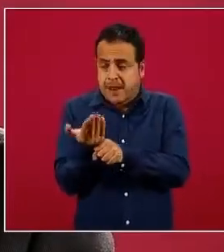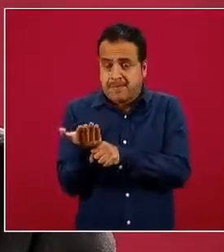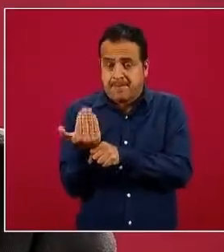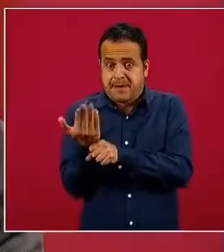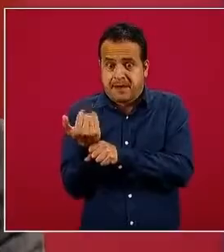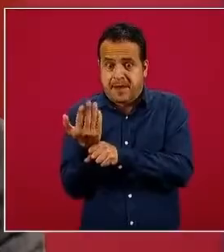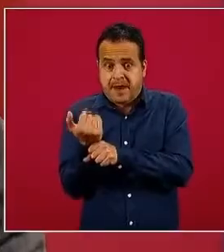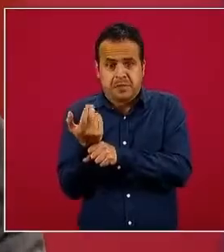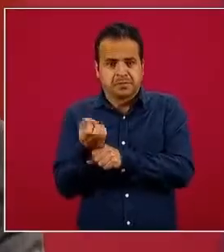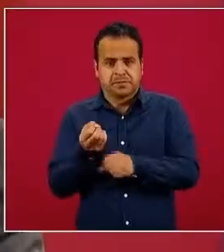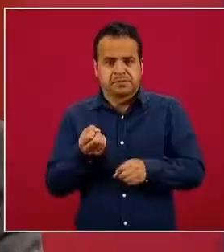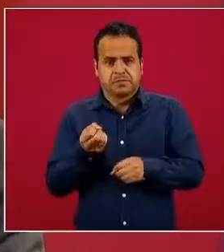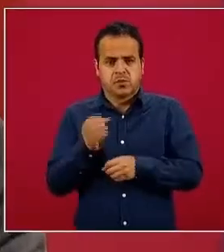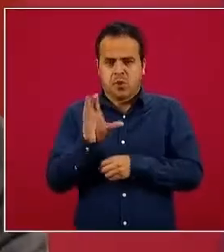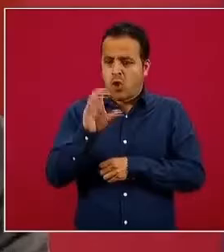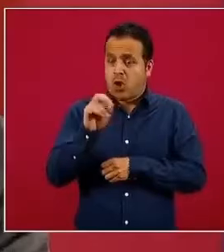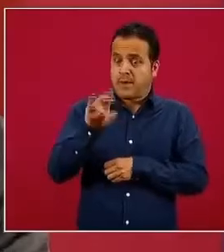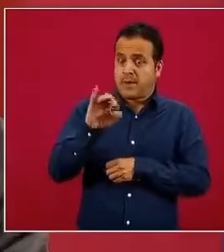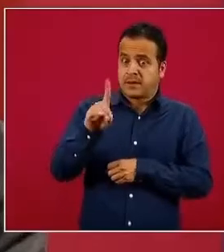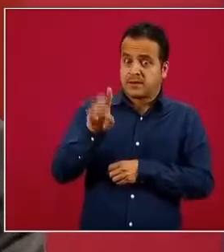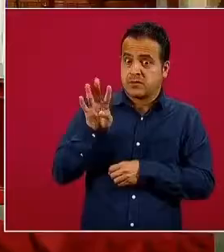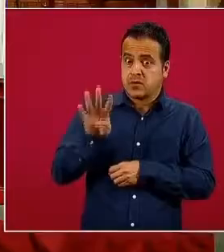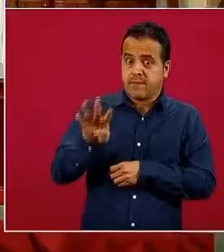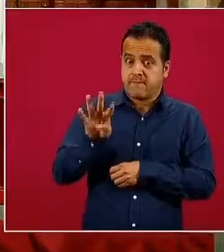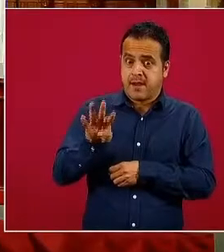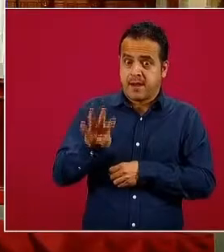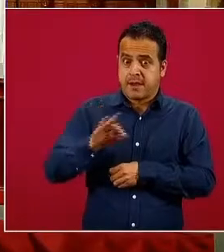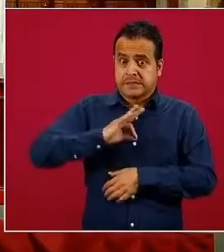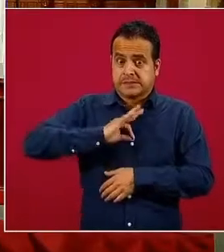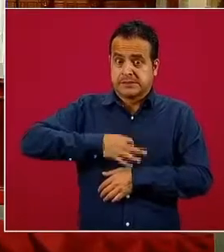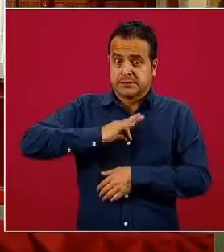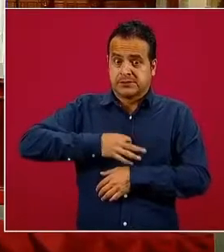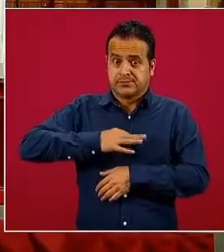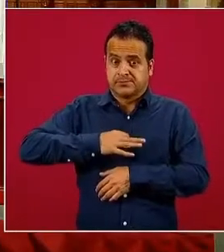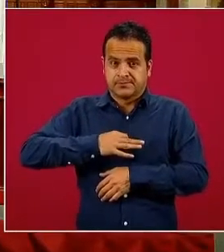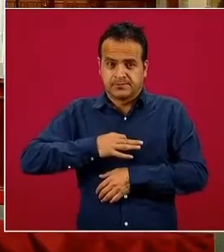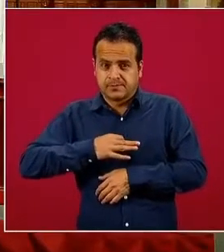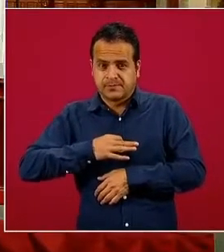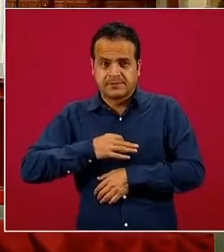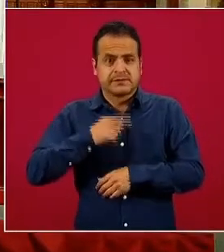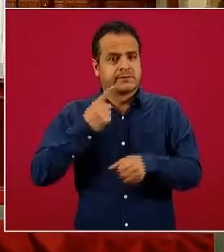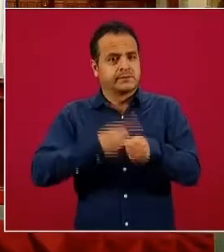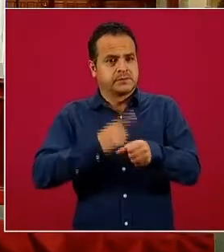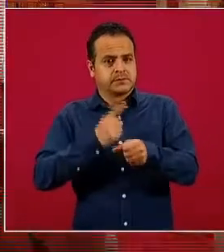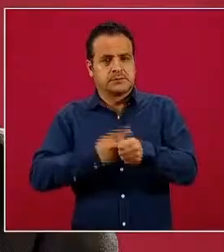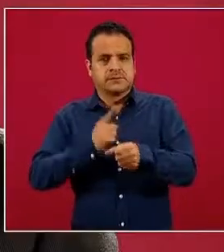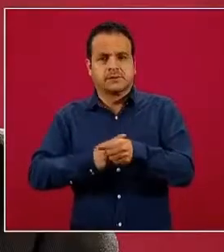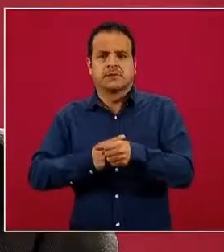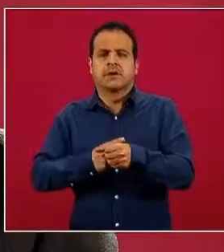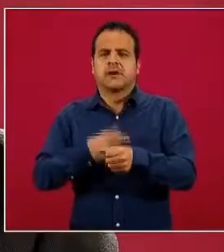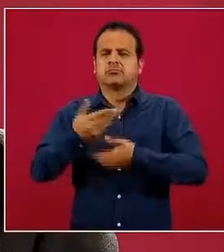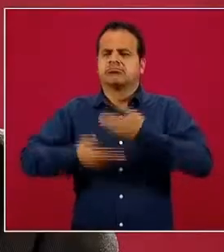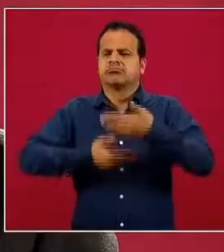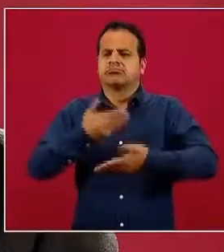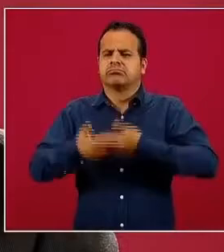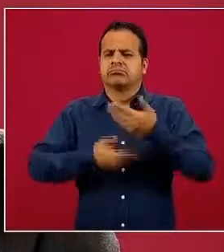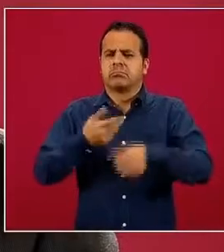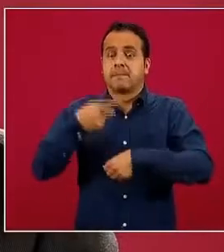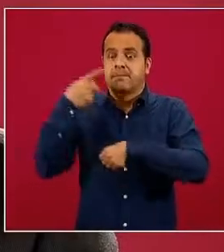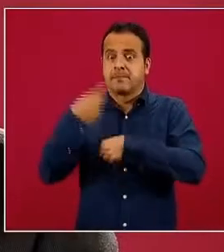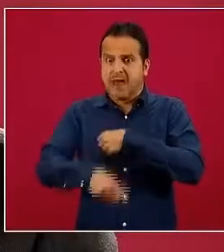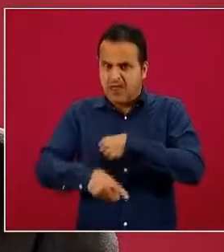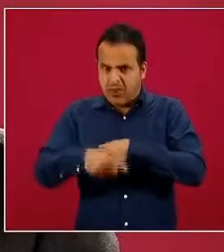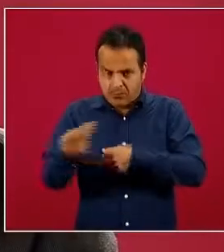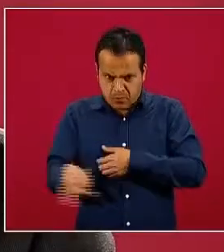como enfermedad o el virus SARS-CoV-2 como agente infeccioso de causar daños permanentes en